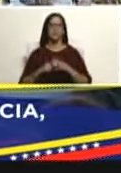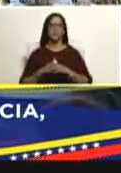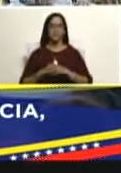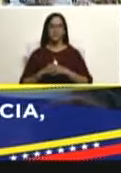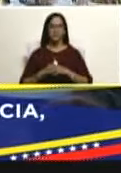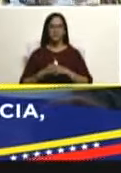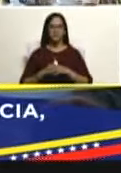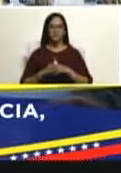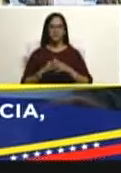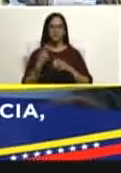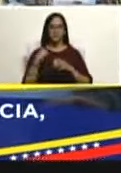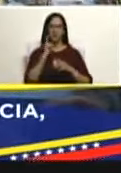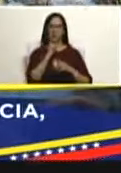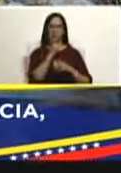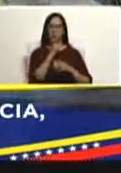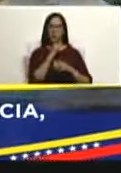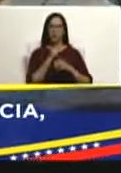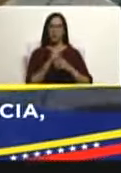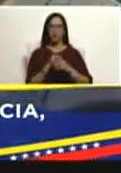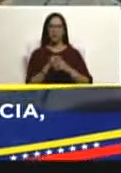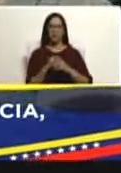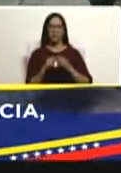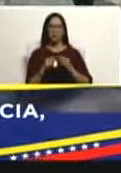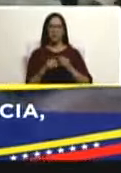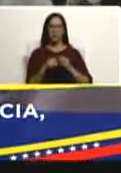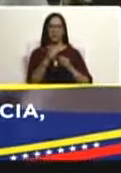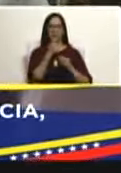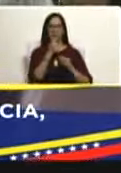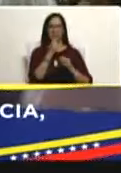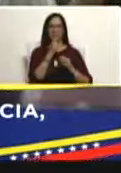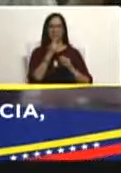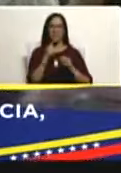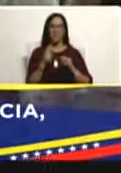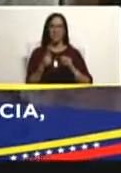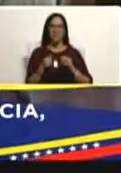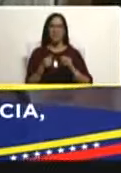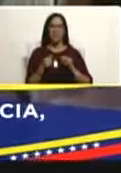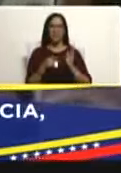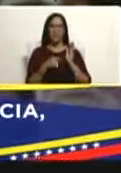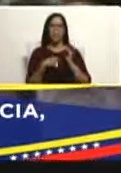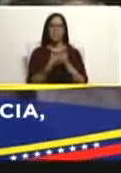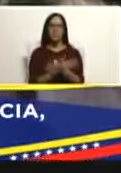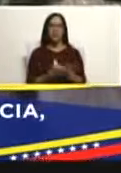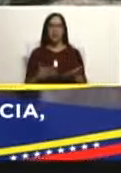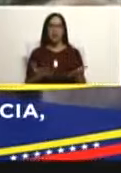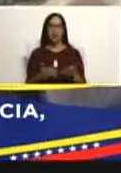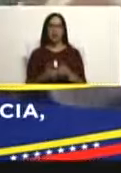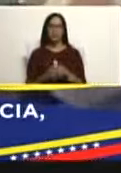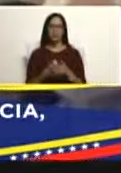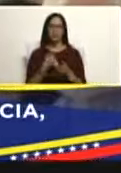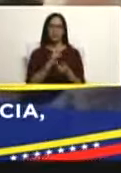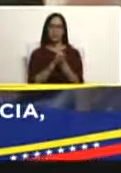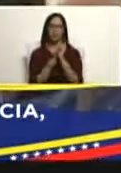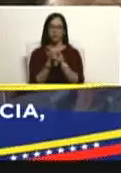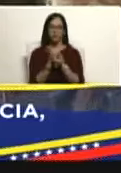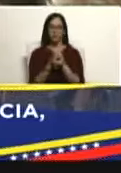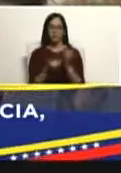Tenía un nombre que no me gusta, pero era entretenido. ¿Quién quiere ser millonario? Yo le pondría, ¿quién quiere saber mucho?